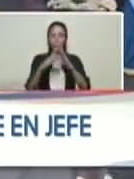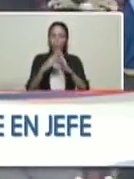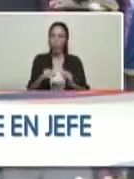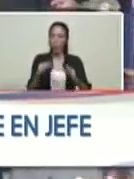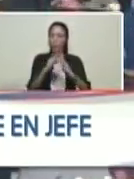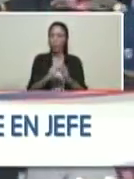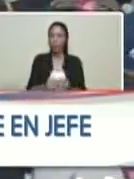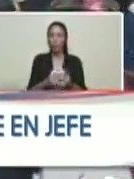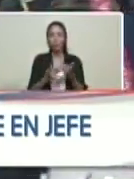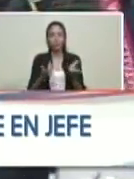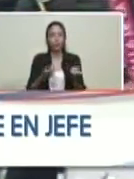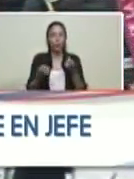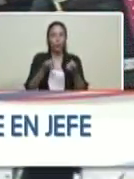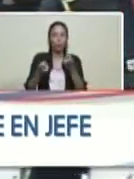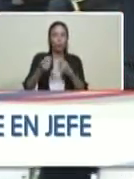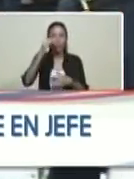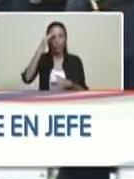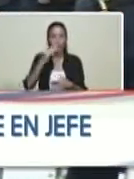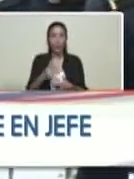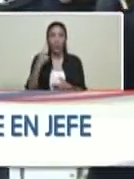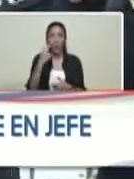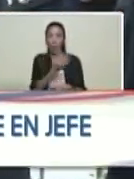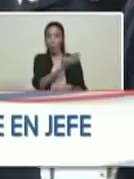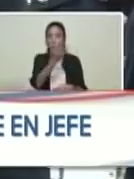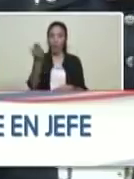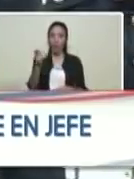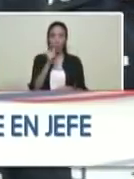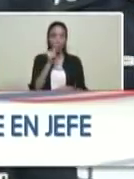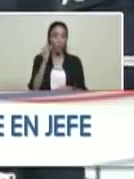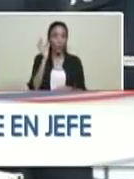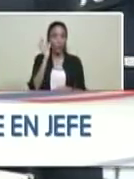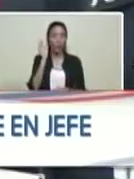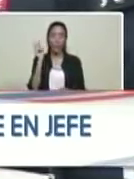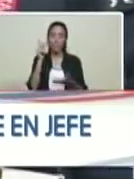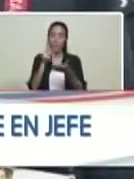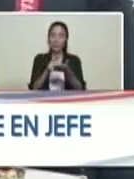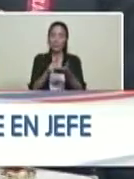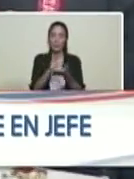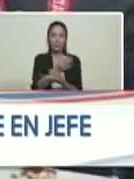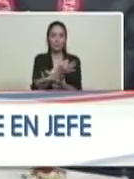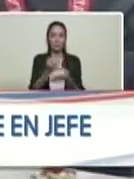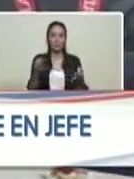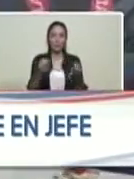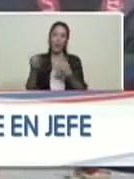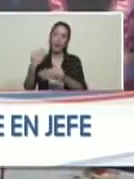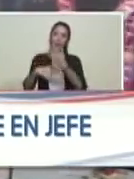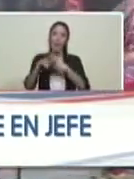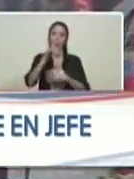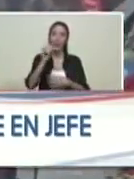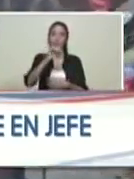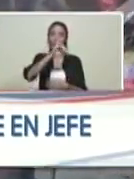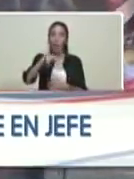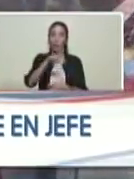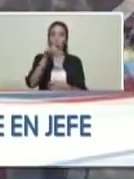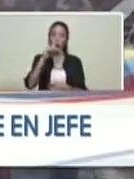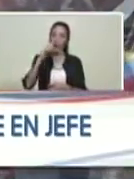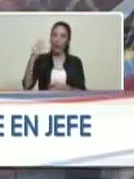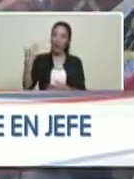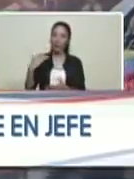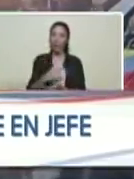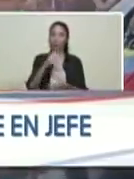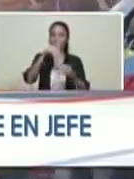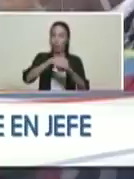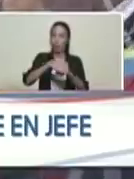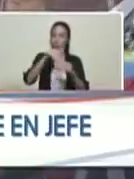armada ustedes soldados vieron nacer del voto del pueblo que el 30 de julio solo del voto del